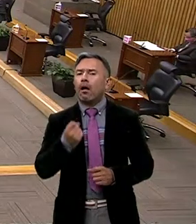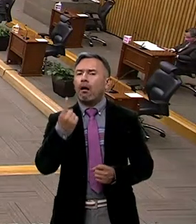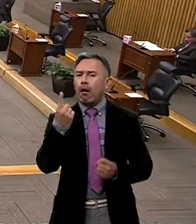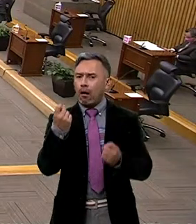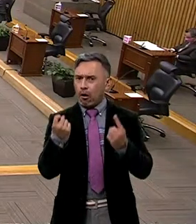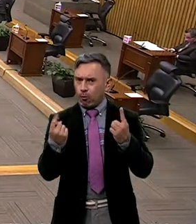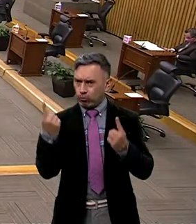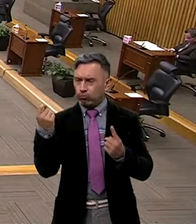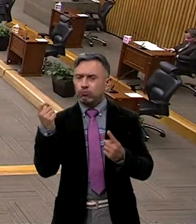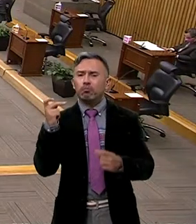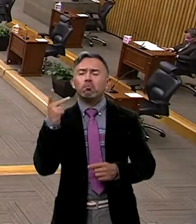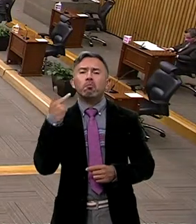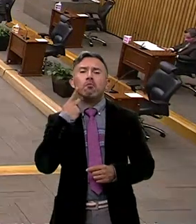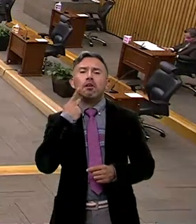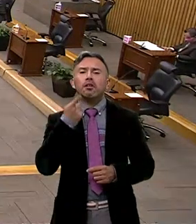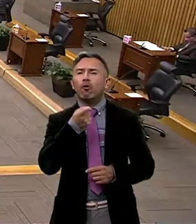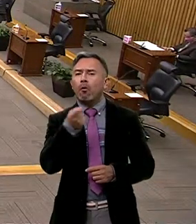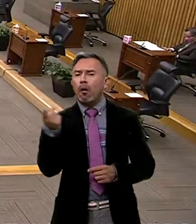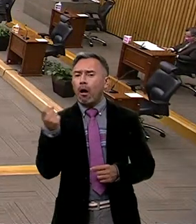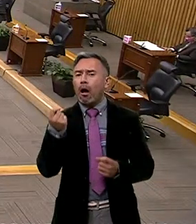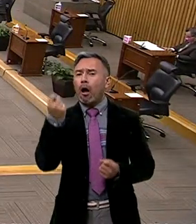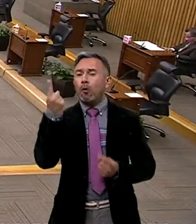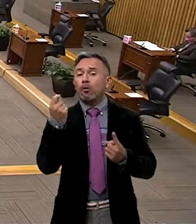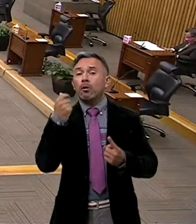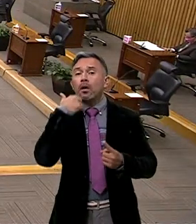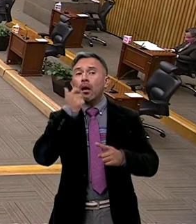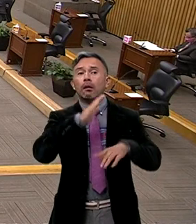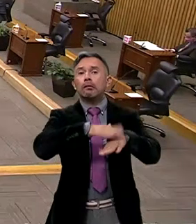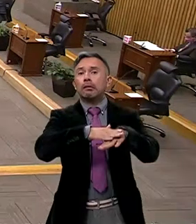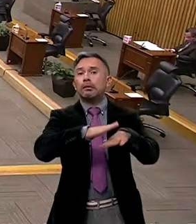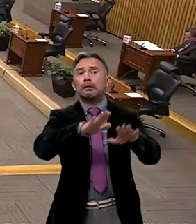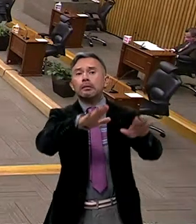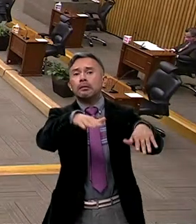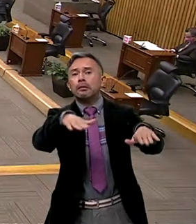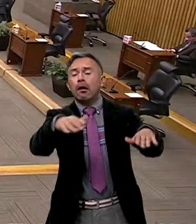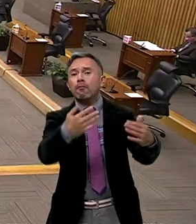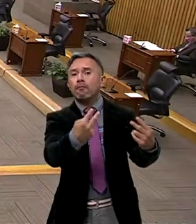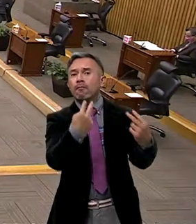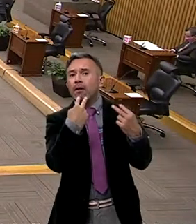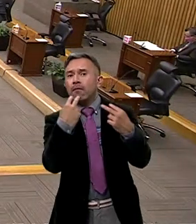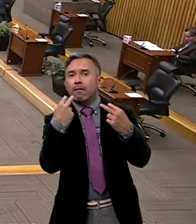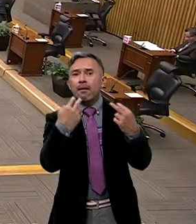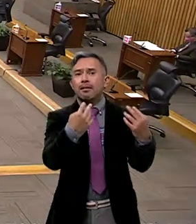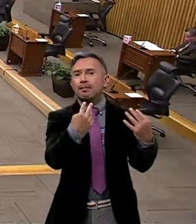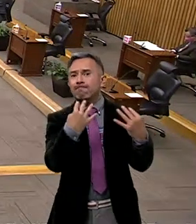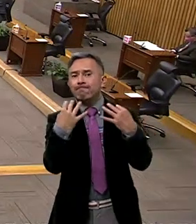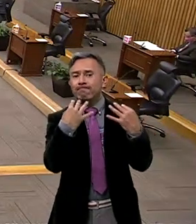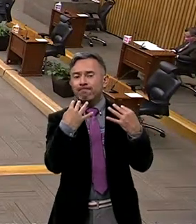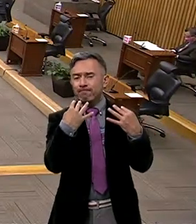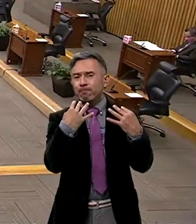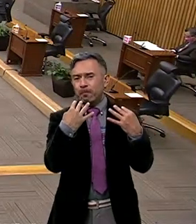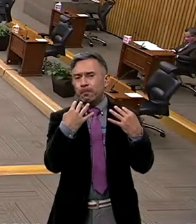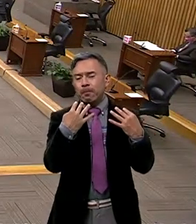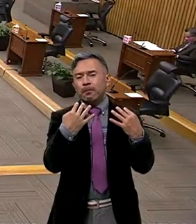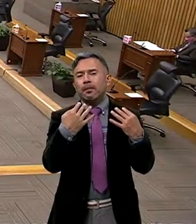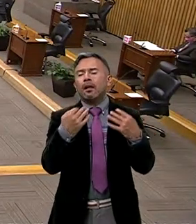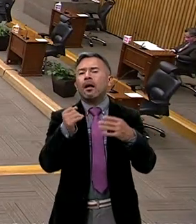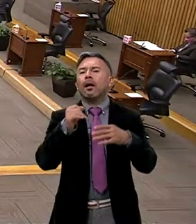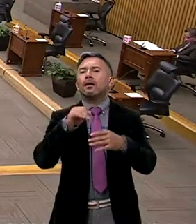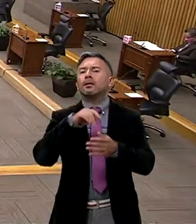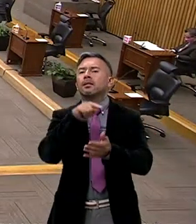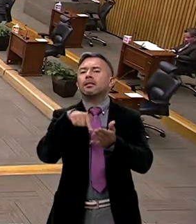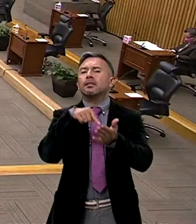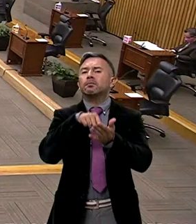política para llamar la atención de quienes los colocan en los distintos espacios